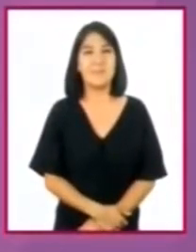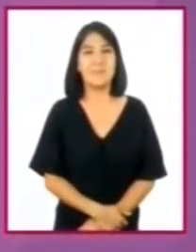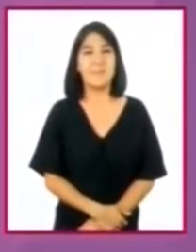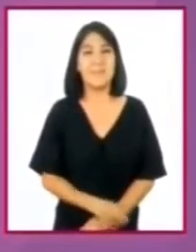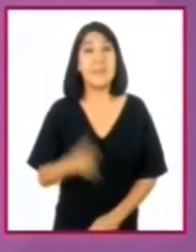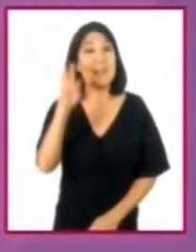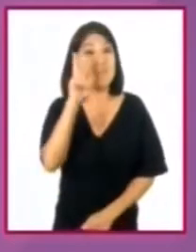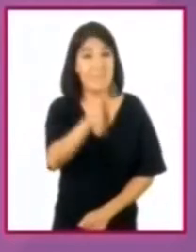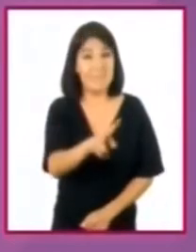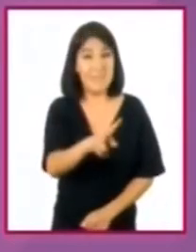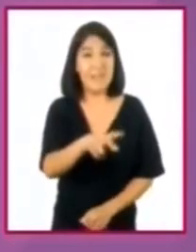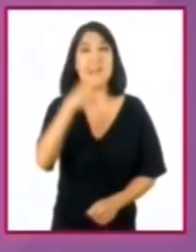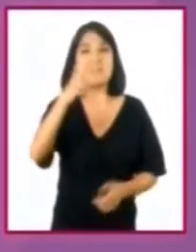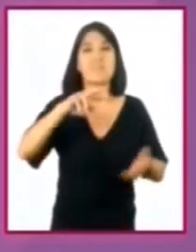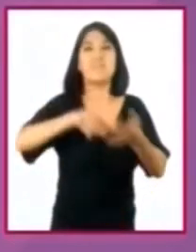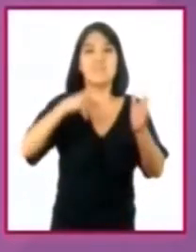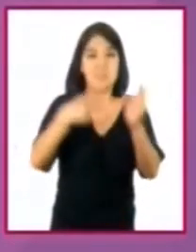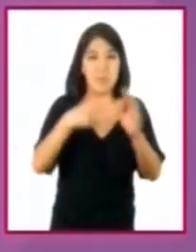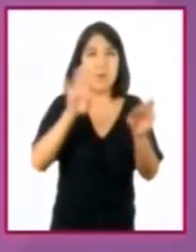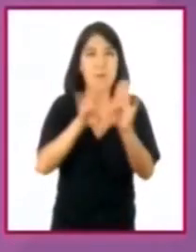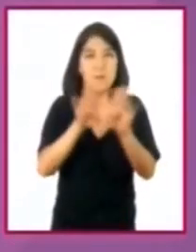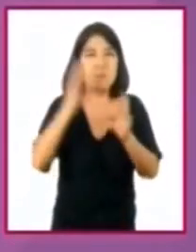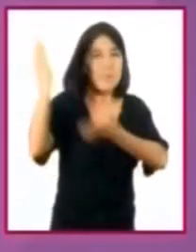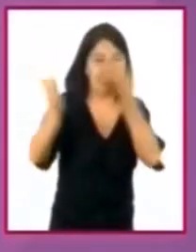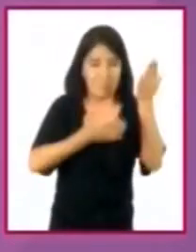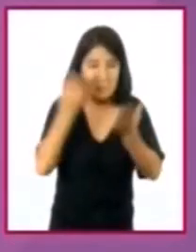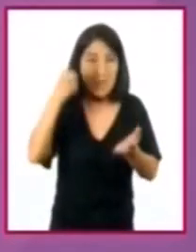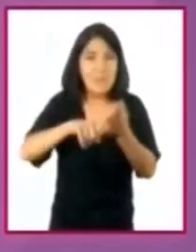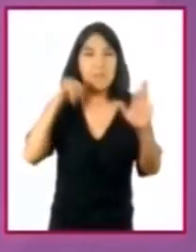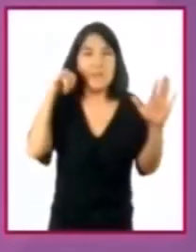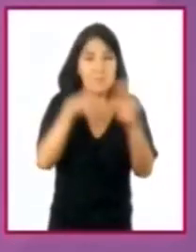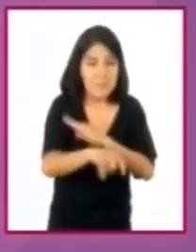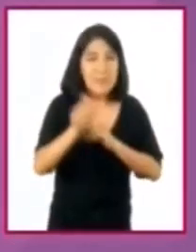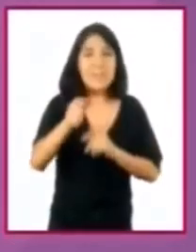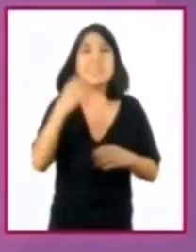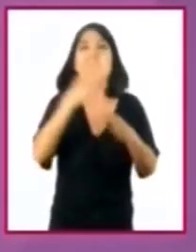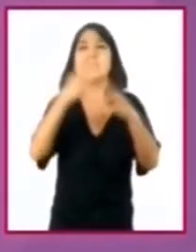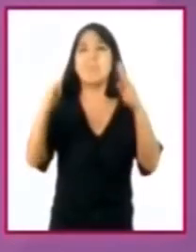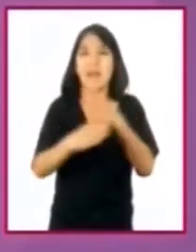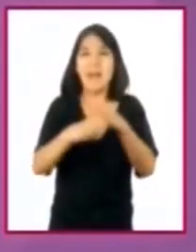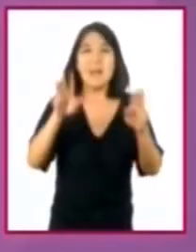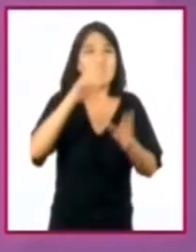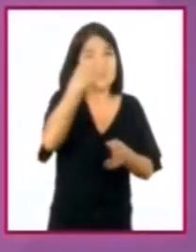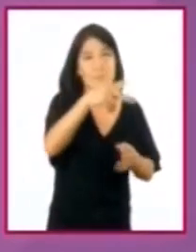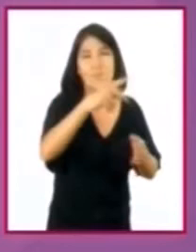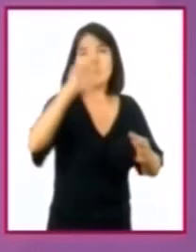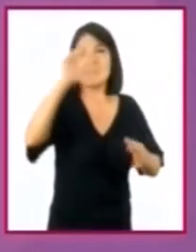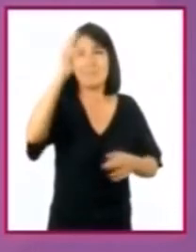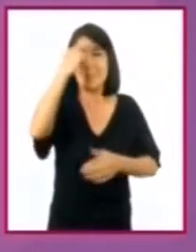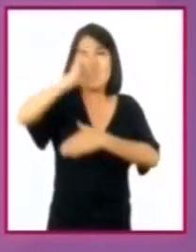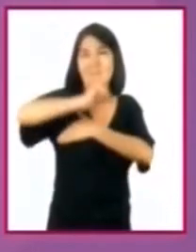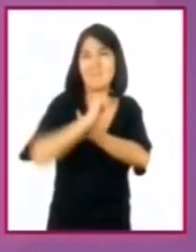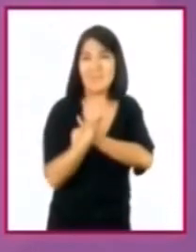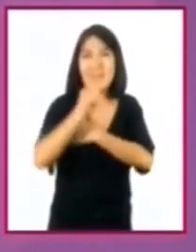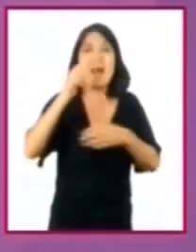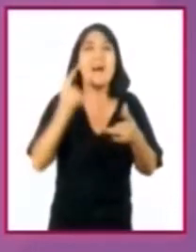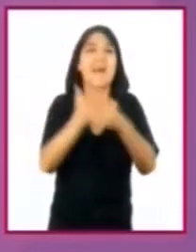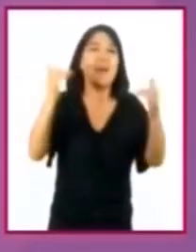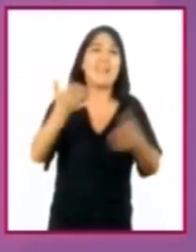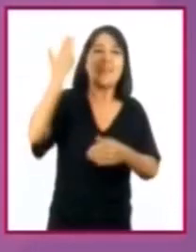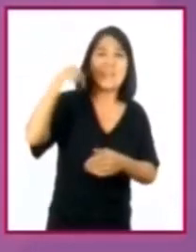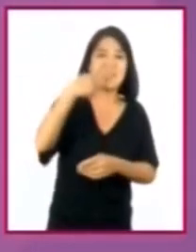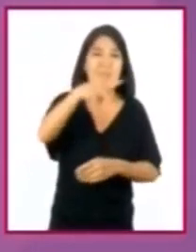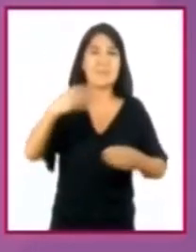Como ves, los arqueólogos y los historiadores estudiamos las fuentes materiales y escritas para conocer cómo era la vida en las antiguas